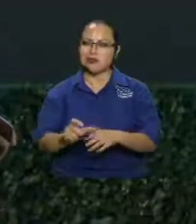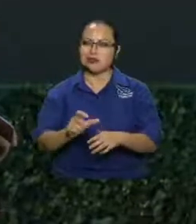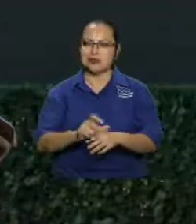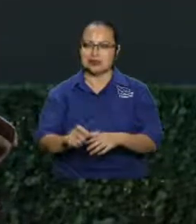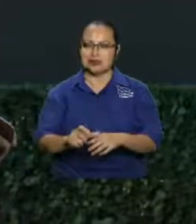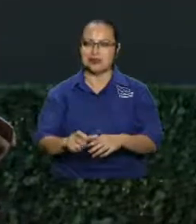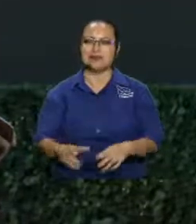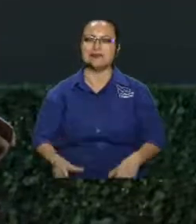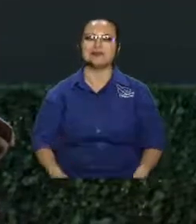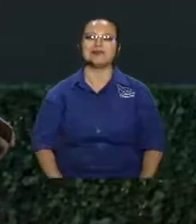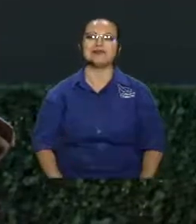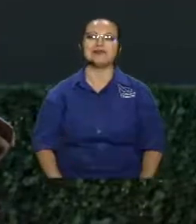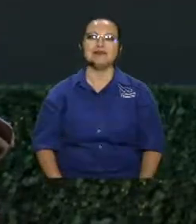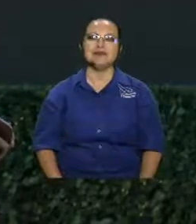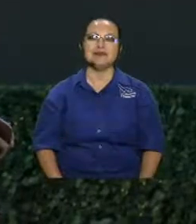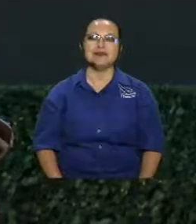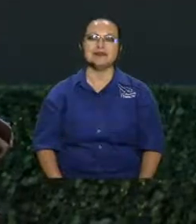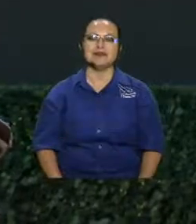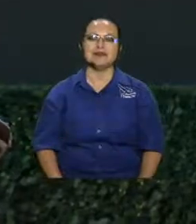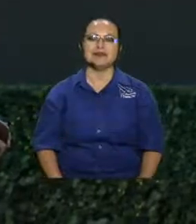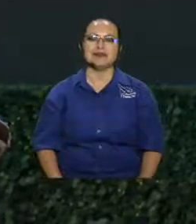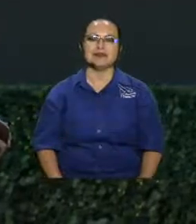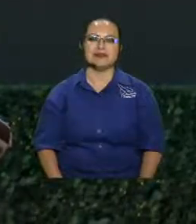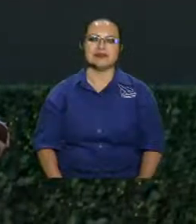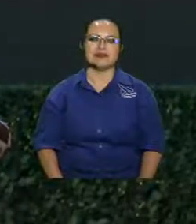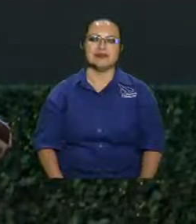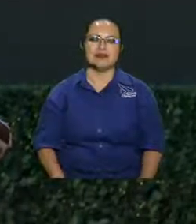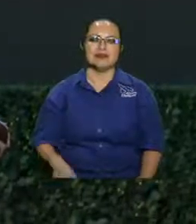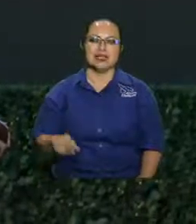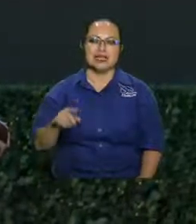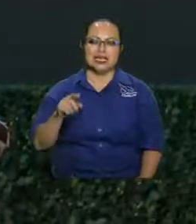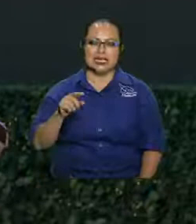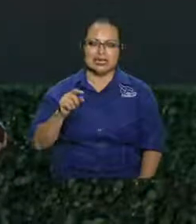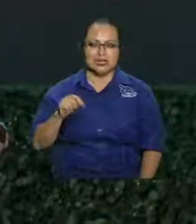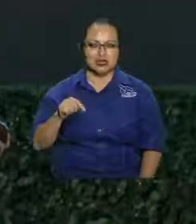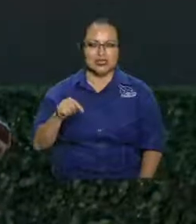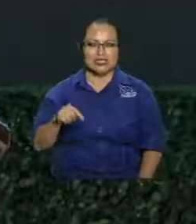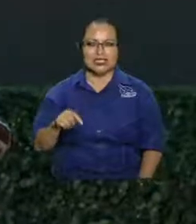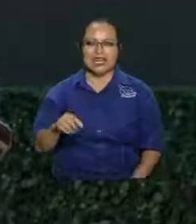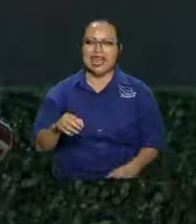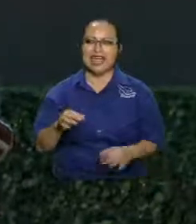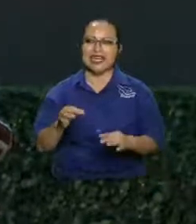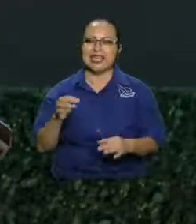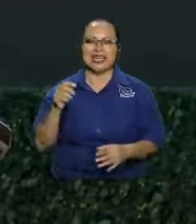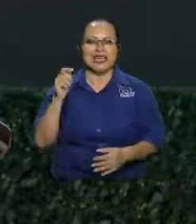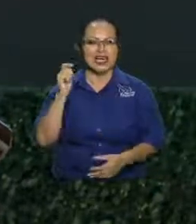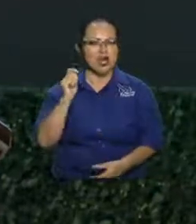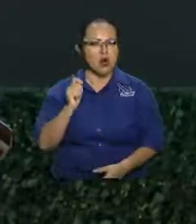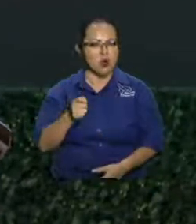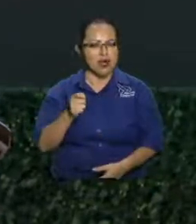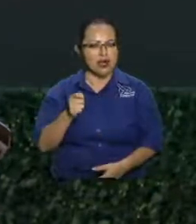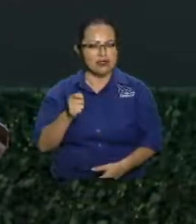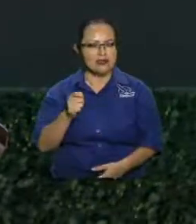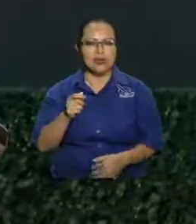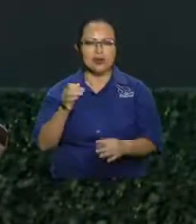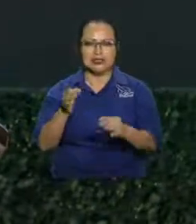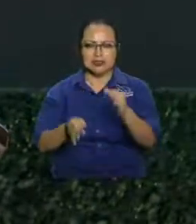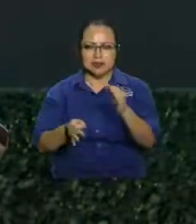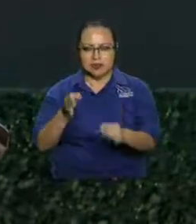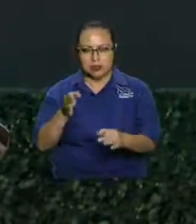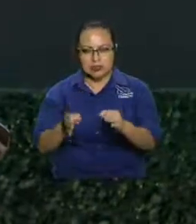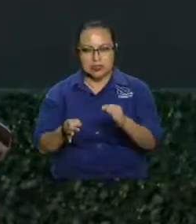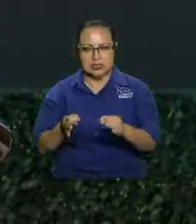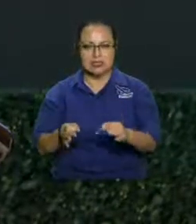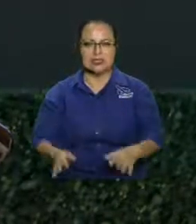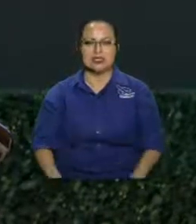después tendríamos que explicar, porque estos son los que agarraron aquí en Jueces capítulo 7, verso 3. Pero hay cinco